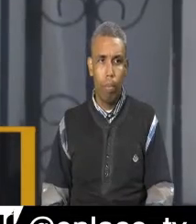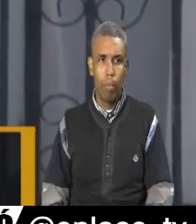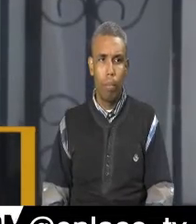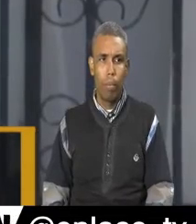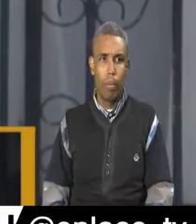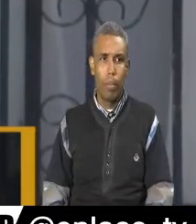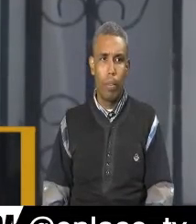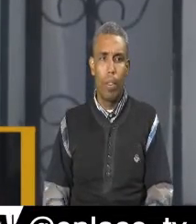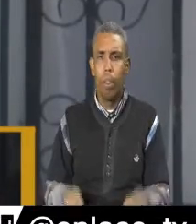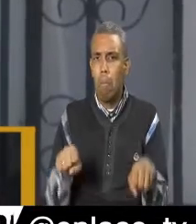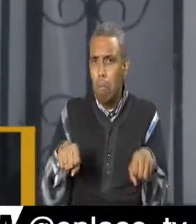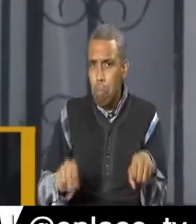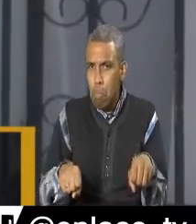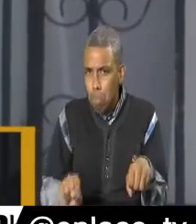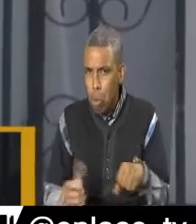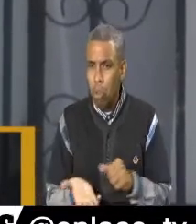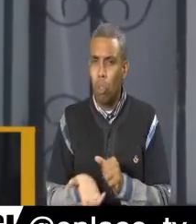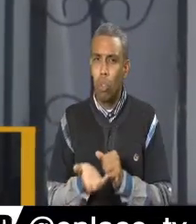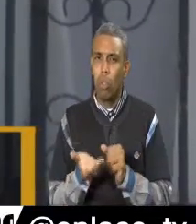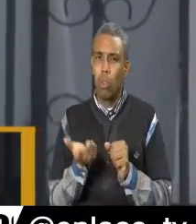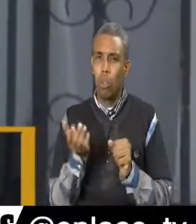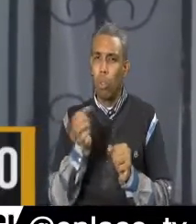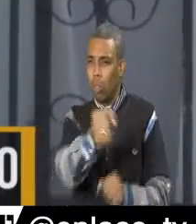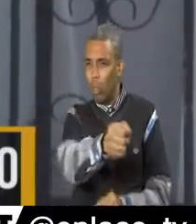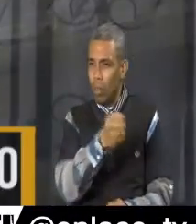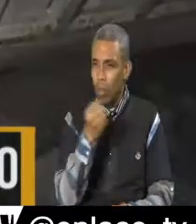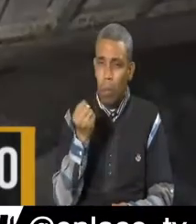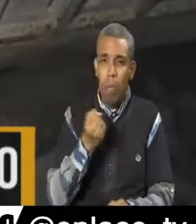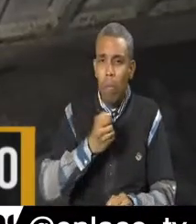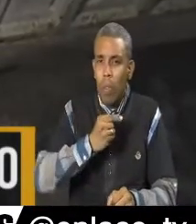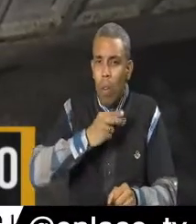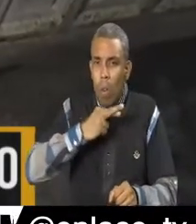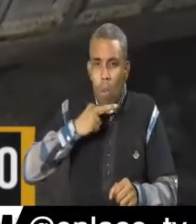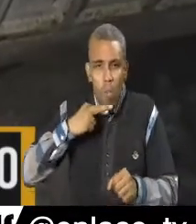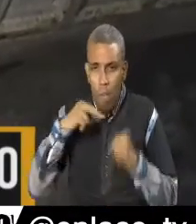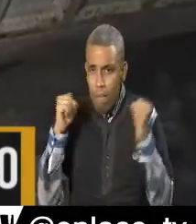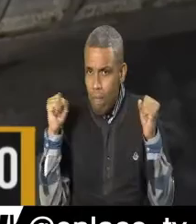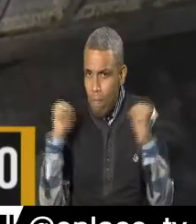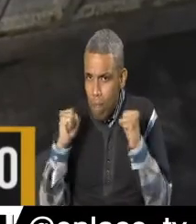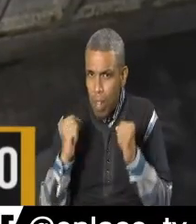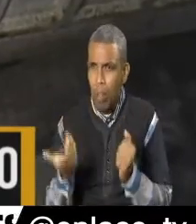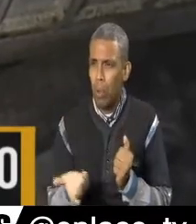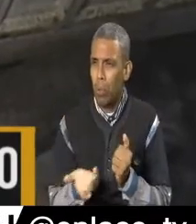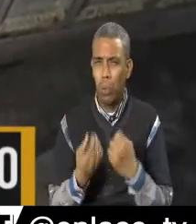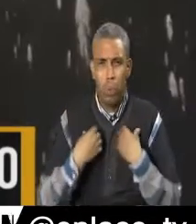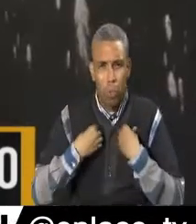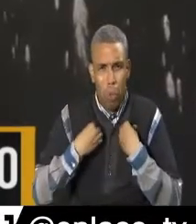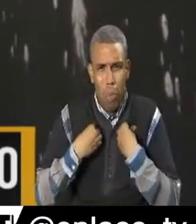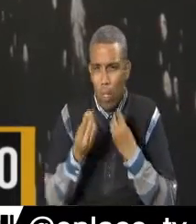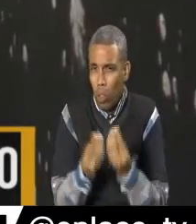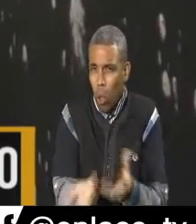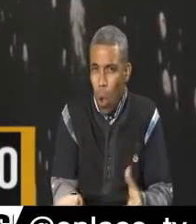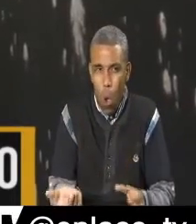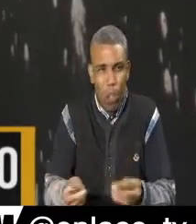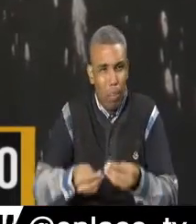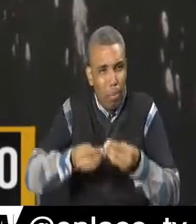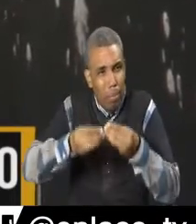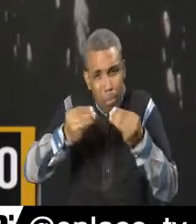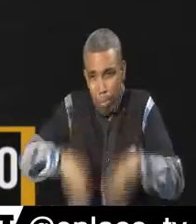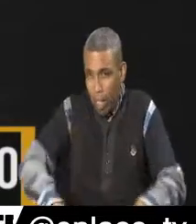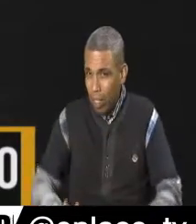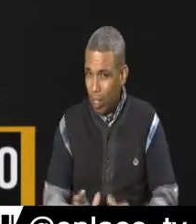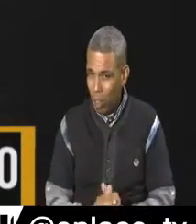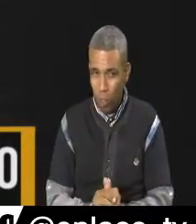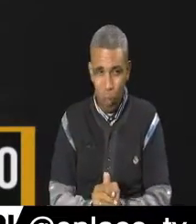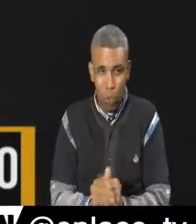la nevera, el televisor, la ropa, todo, todo. Todo se acabó, todo, se quemaron los uniformes, los útiles